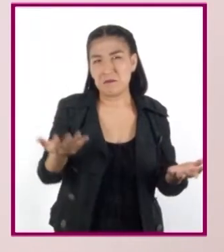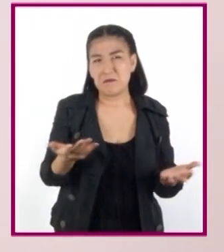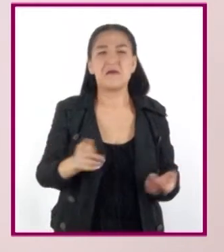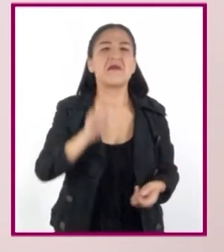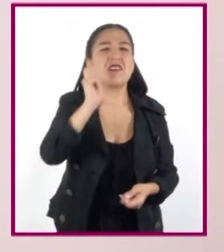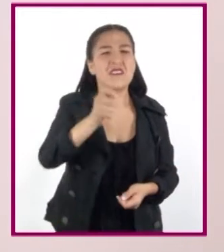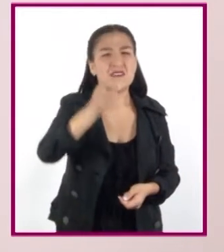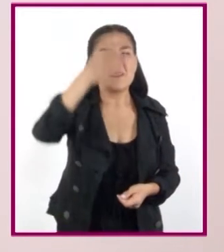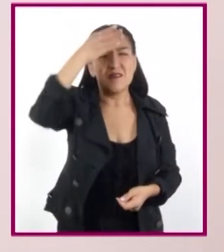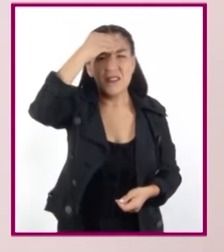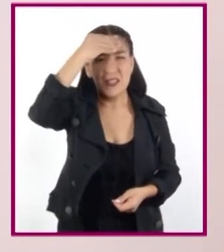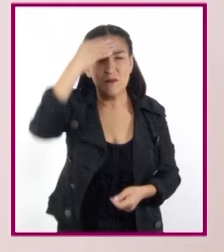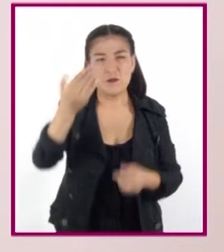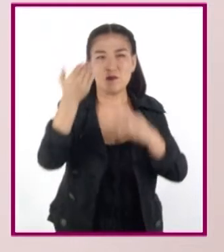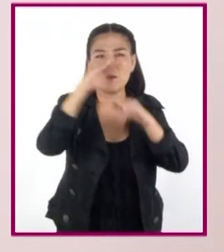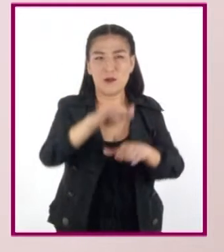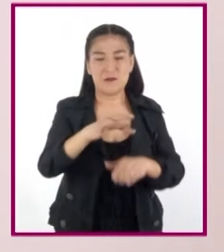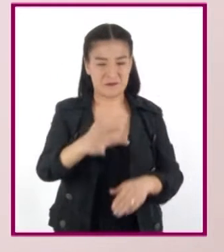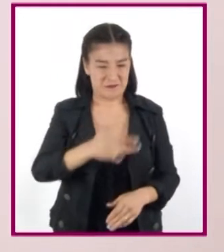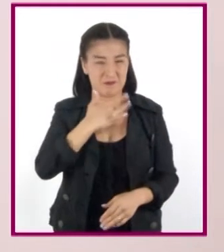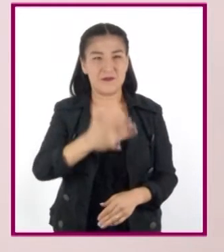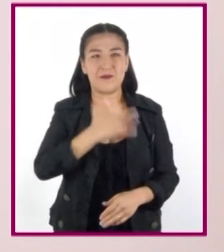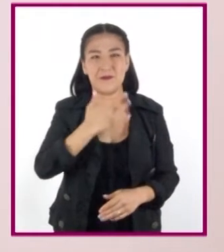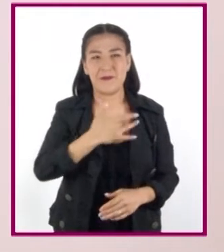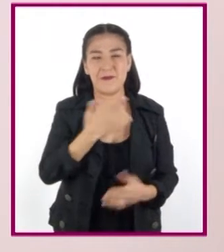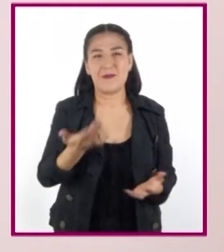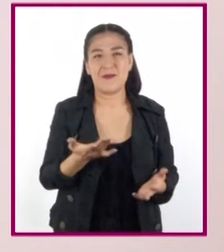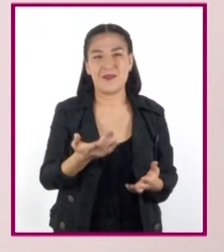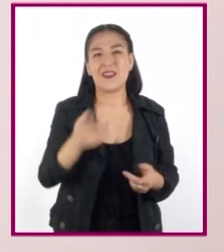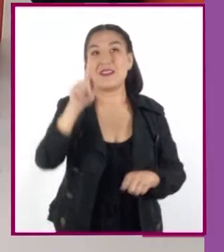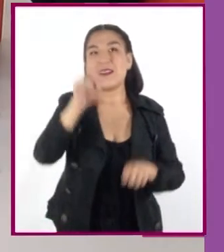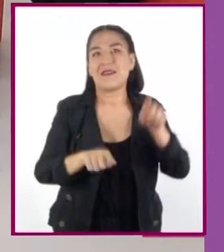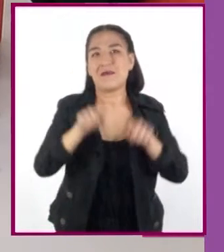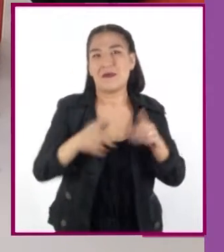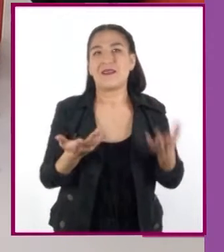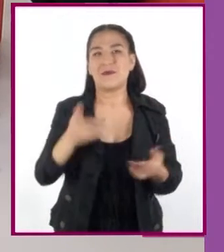aprendimos acerca de lo que debemos sentir según nuestro género?